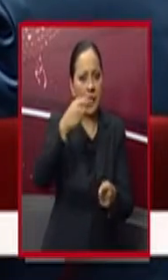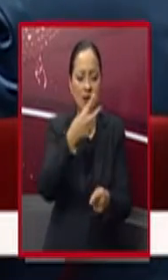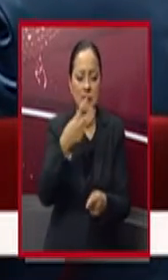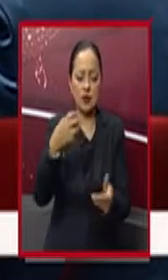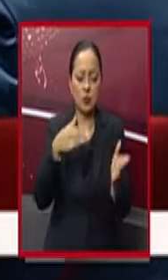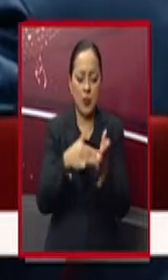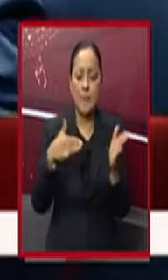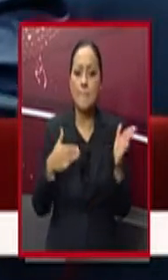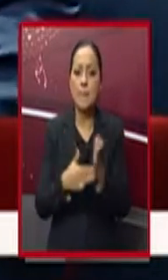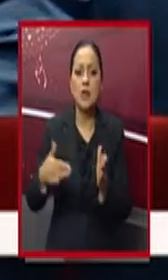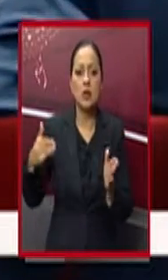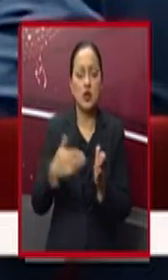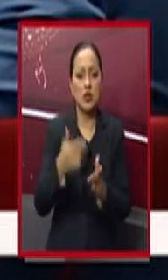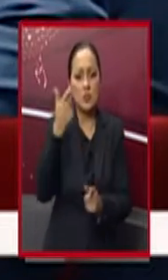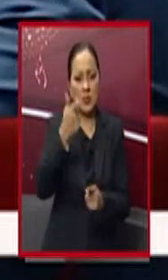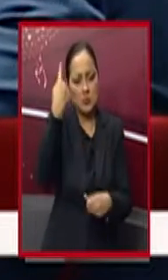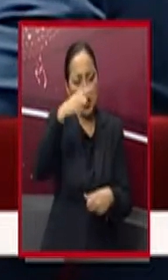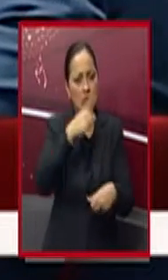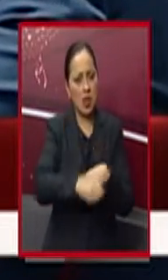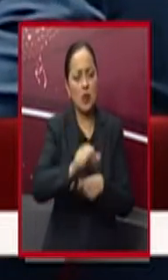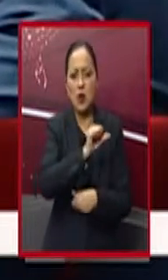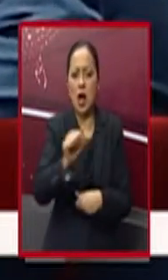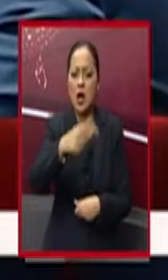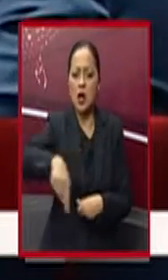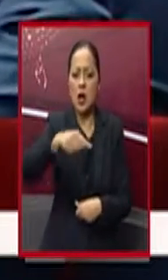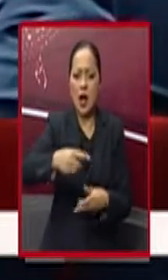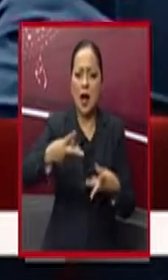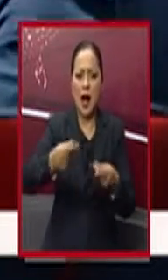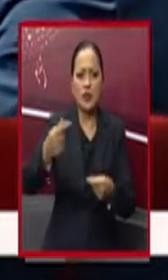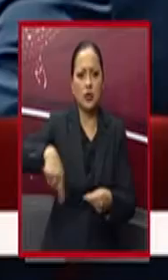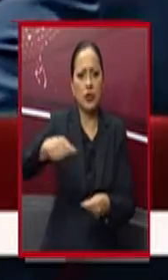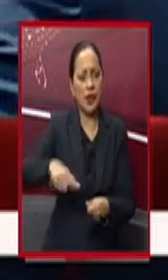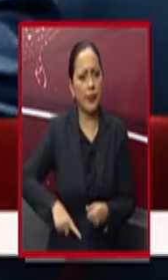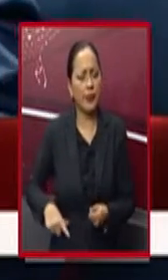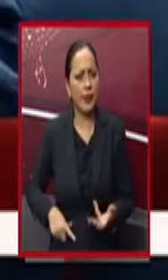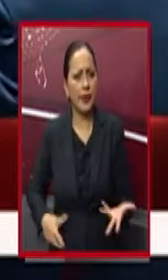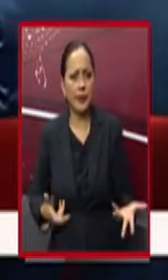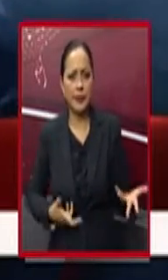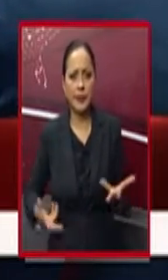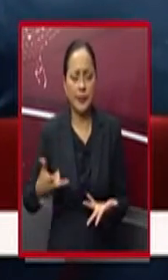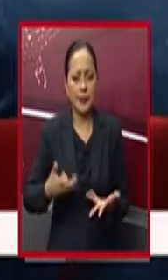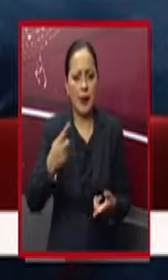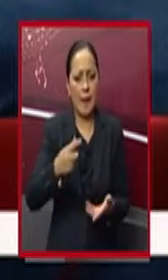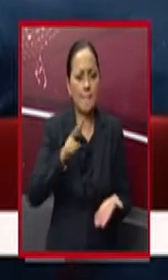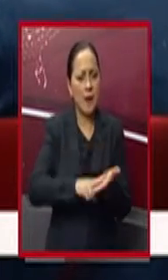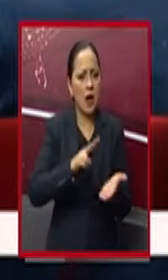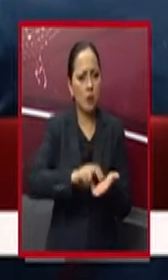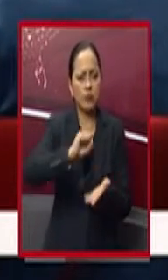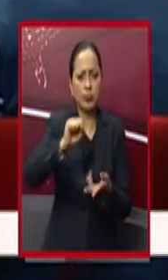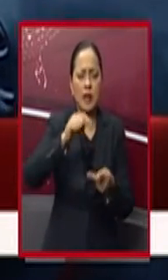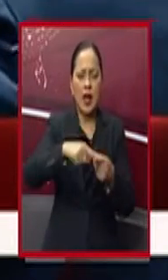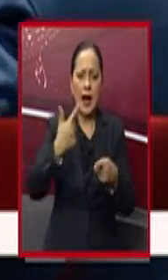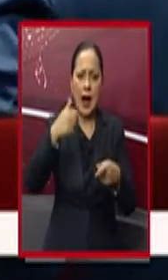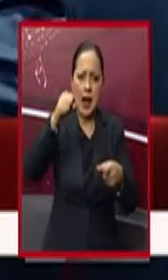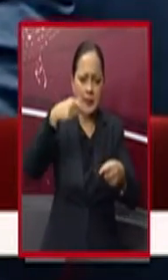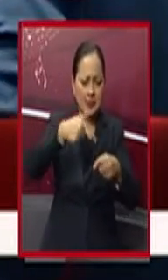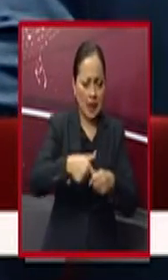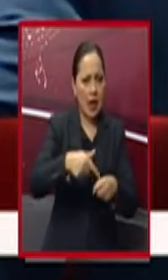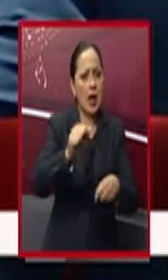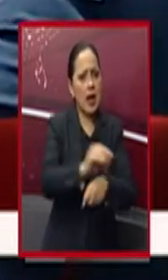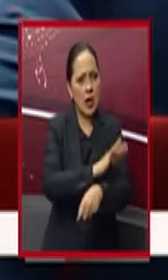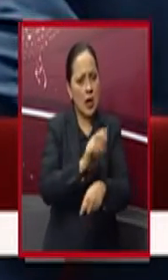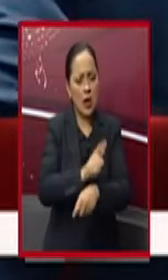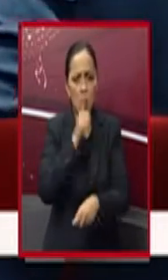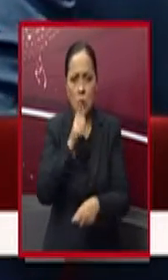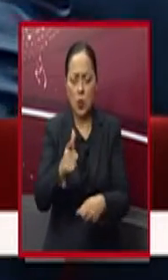300,000 millones de pesos que afectará considerablemente el gasto público. Los aumentos en los precios de la gasolina y tarifas de energía